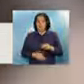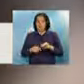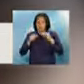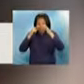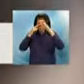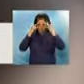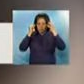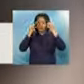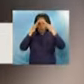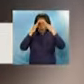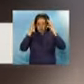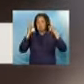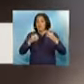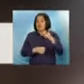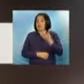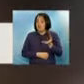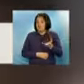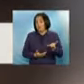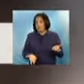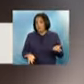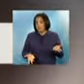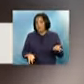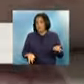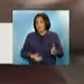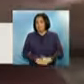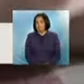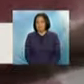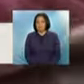sien. Así, ¿quién no?